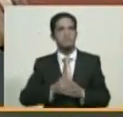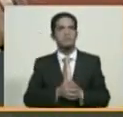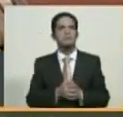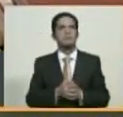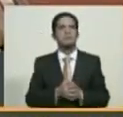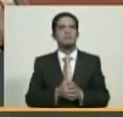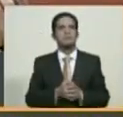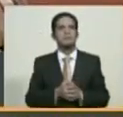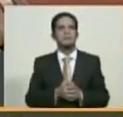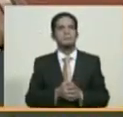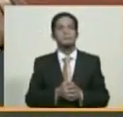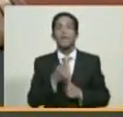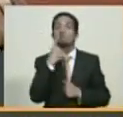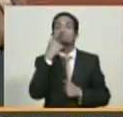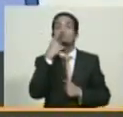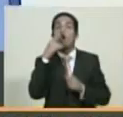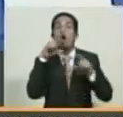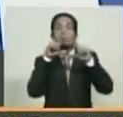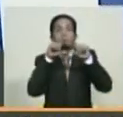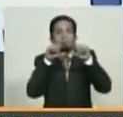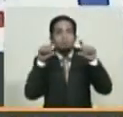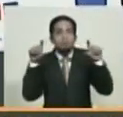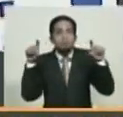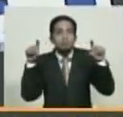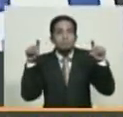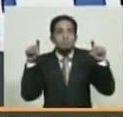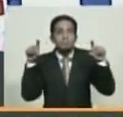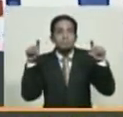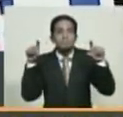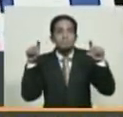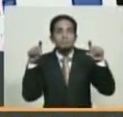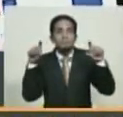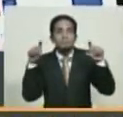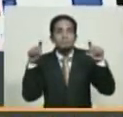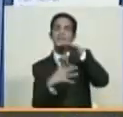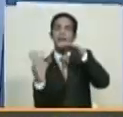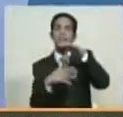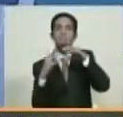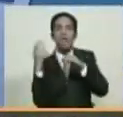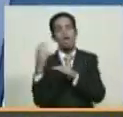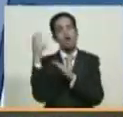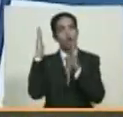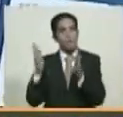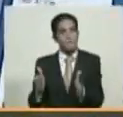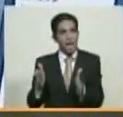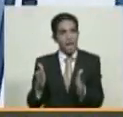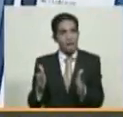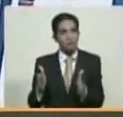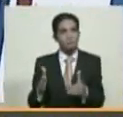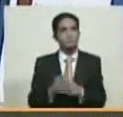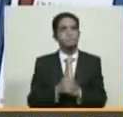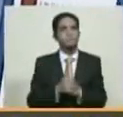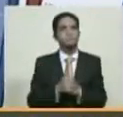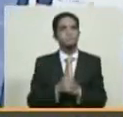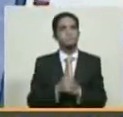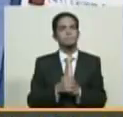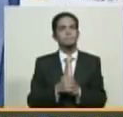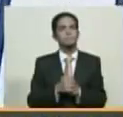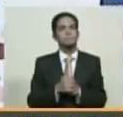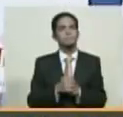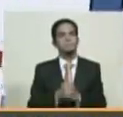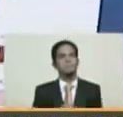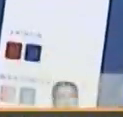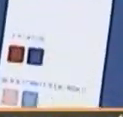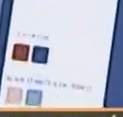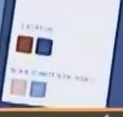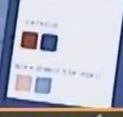Vean, la barra roja tiene que ver con emigrantes colombianos y tiene que ver con